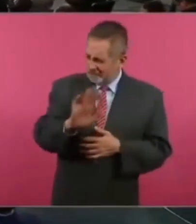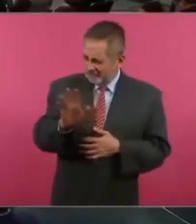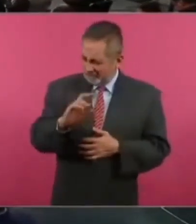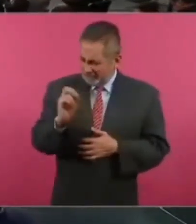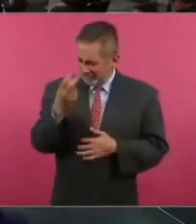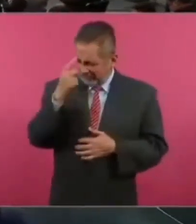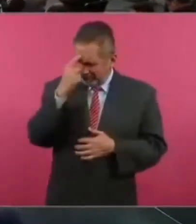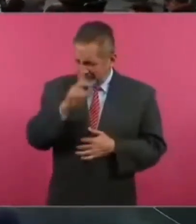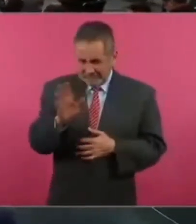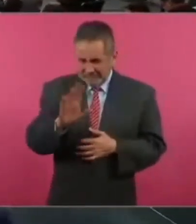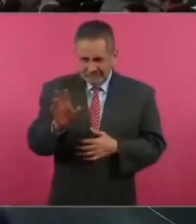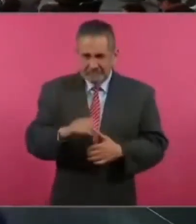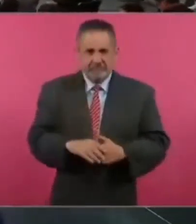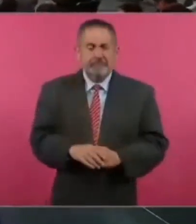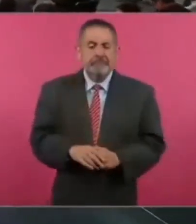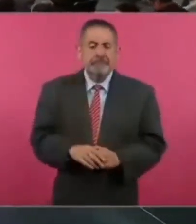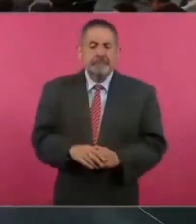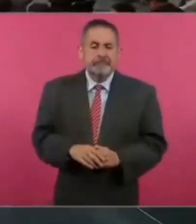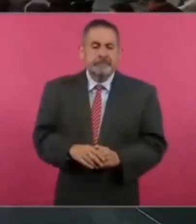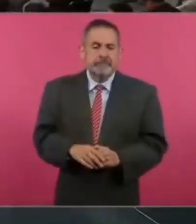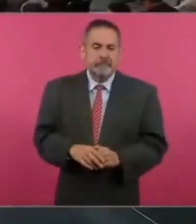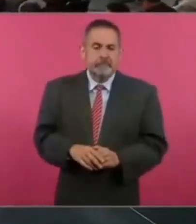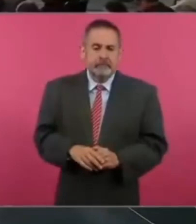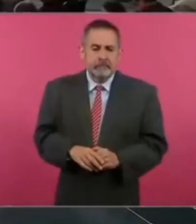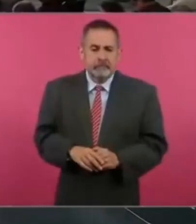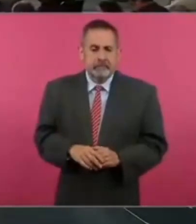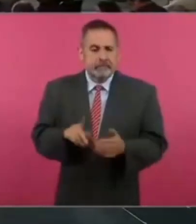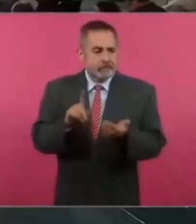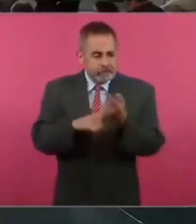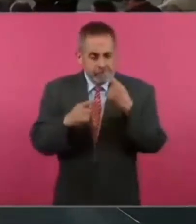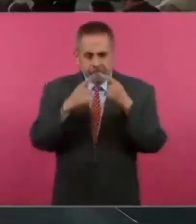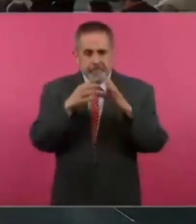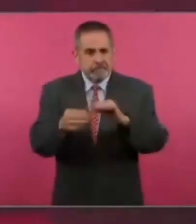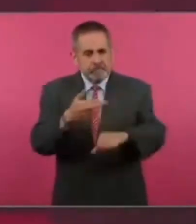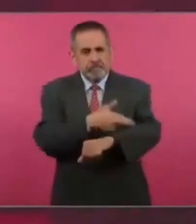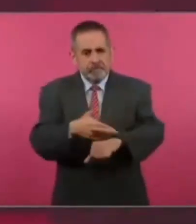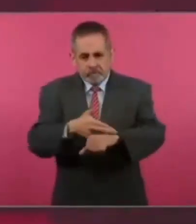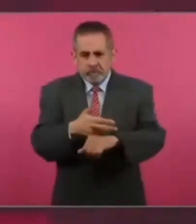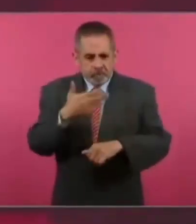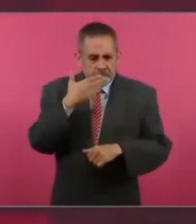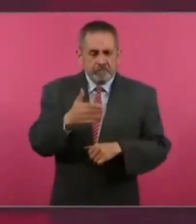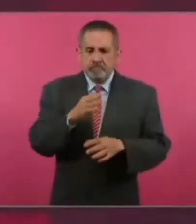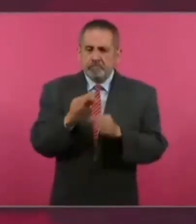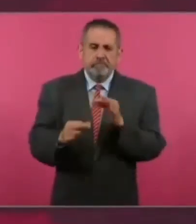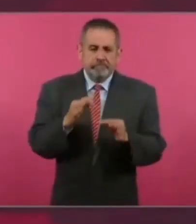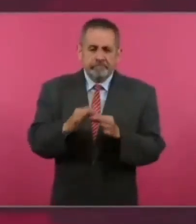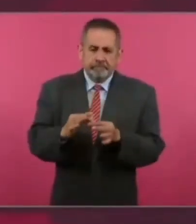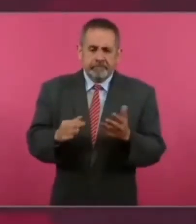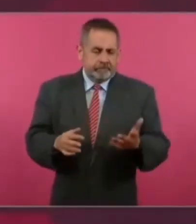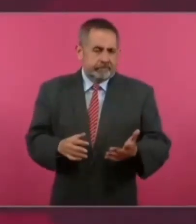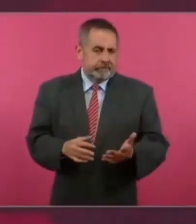no no no no no esta polémica este debate es muy bueno